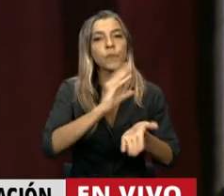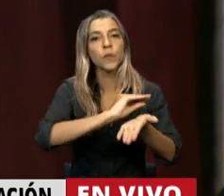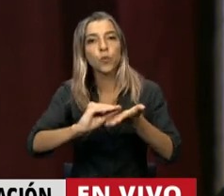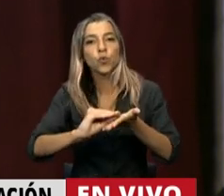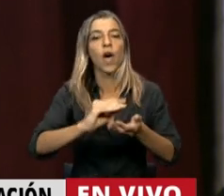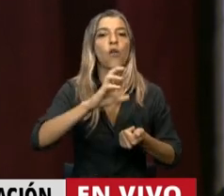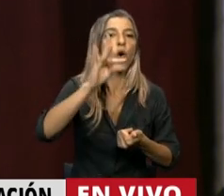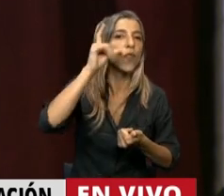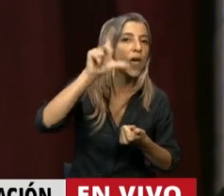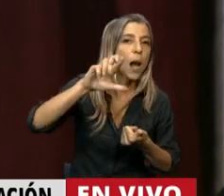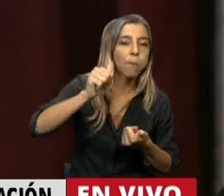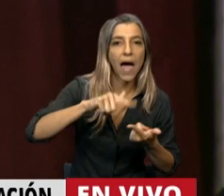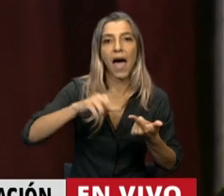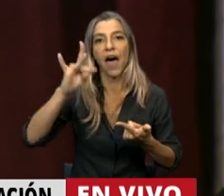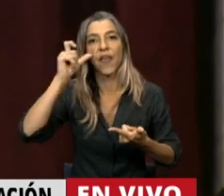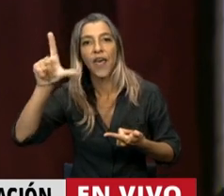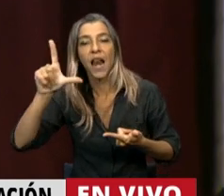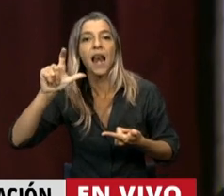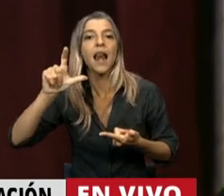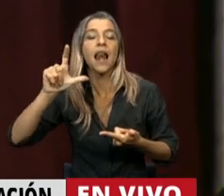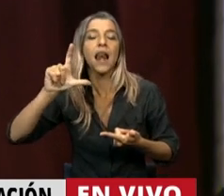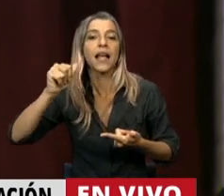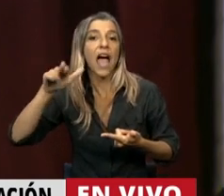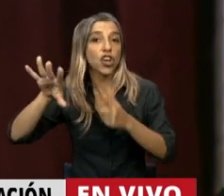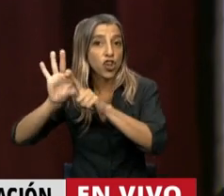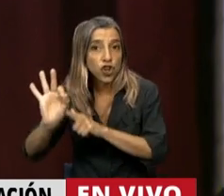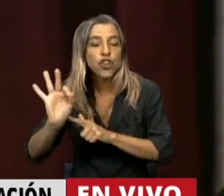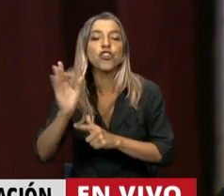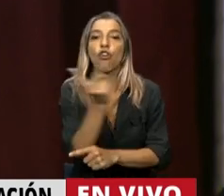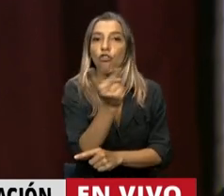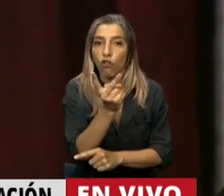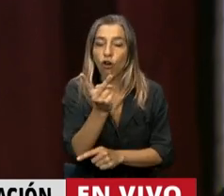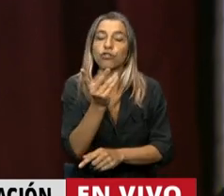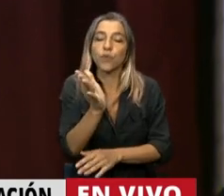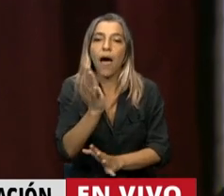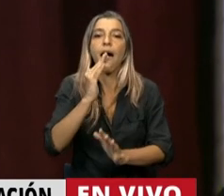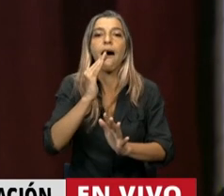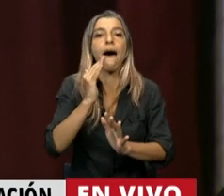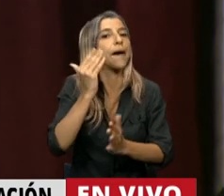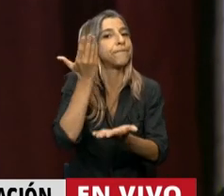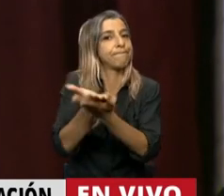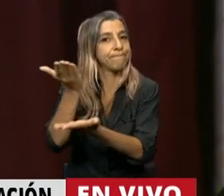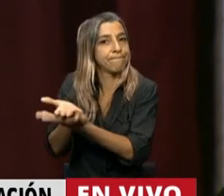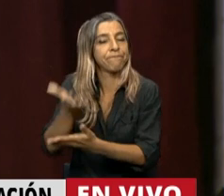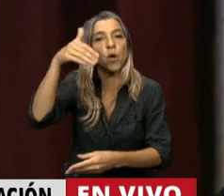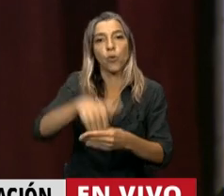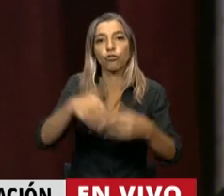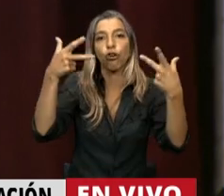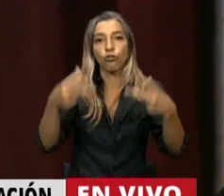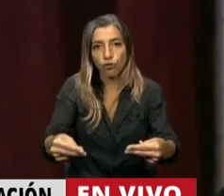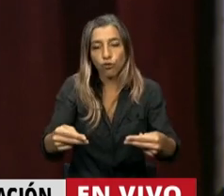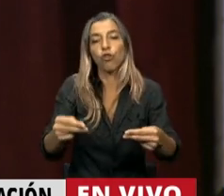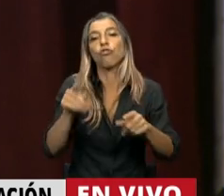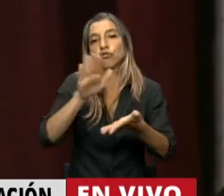PLA y del CANIO van a acercar, al igual que algún otro diputado, su negativa de voto a la Secretaría Legislativa en alguno de